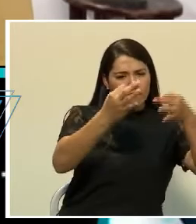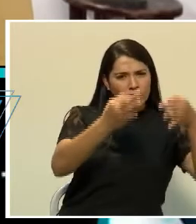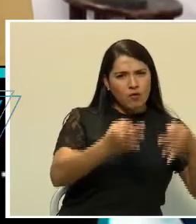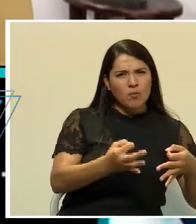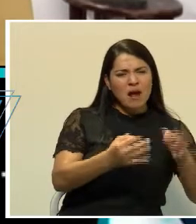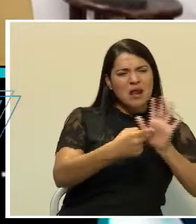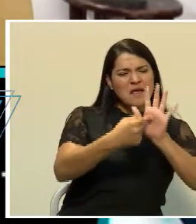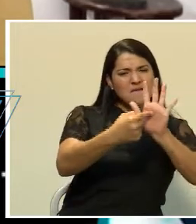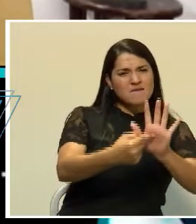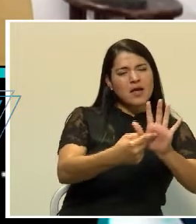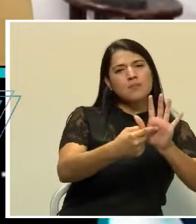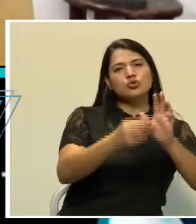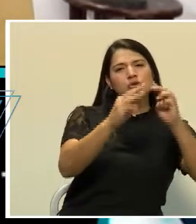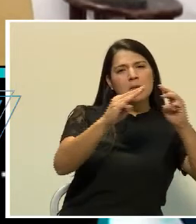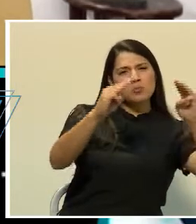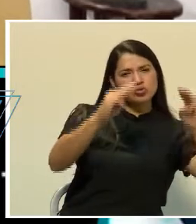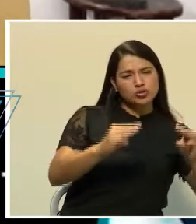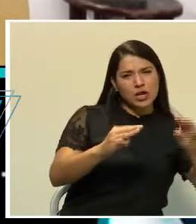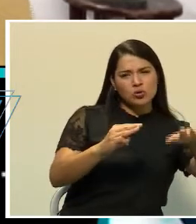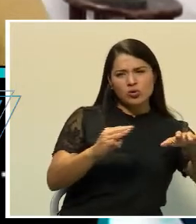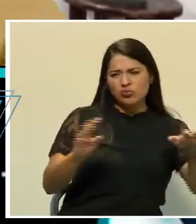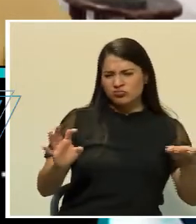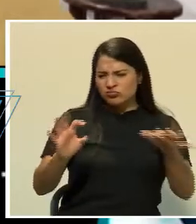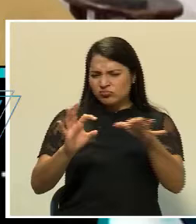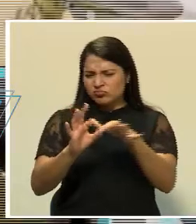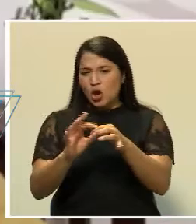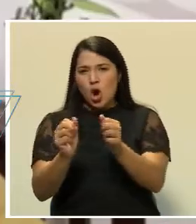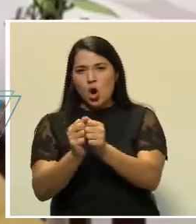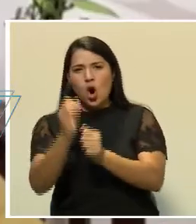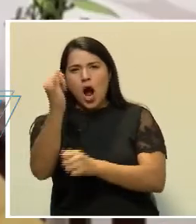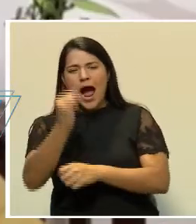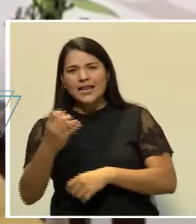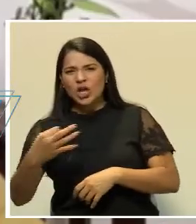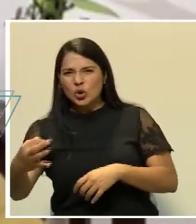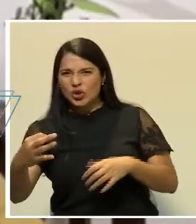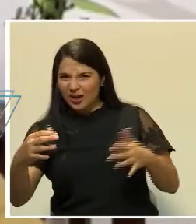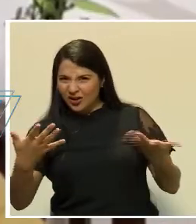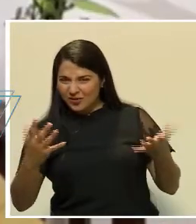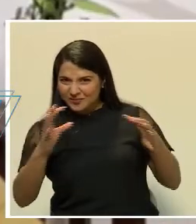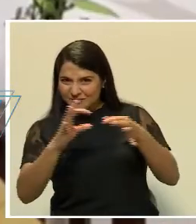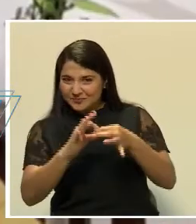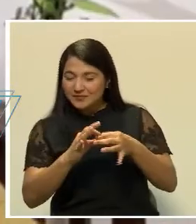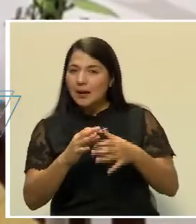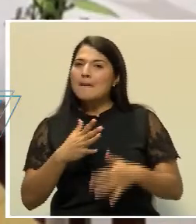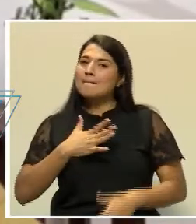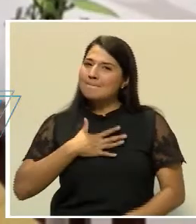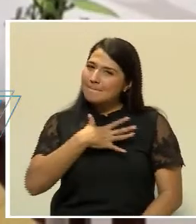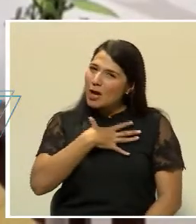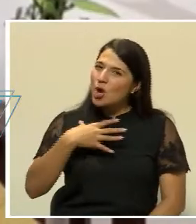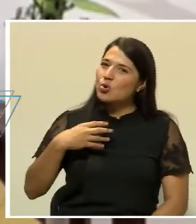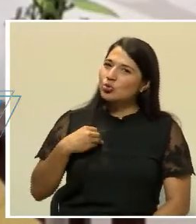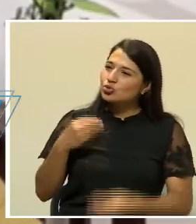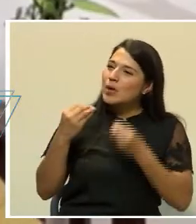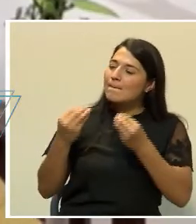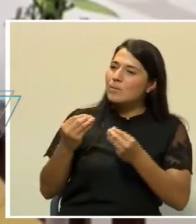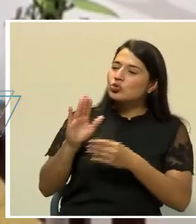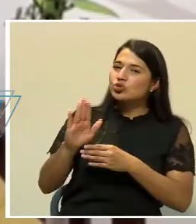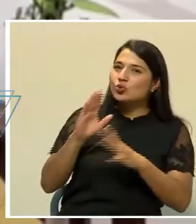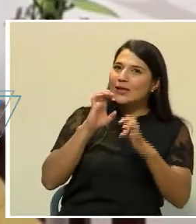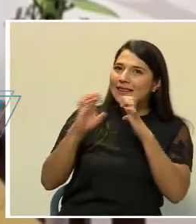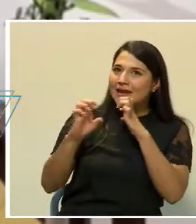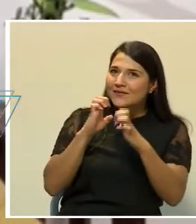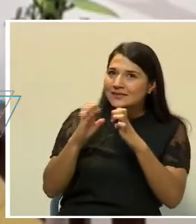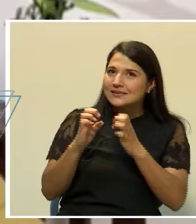vemos en museos, y el arte cotidiano? Mira, es que me gusta mucho por donde estás llevando la conversación,